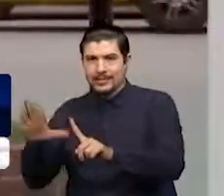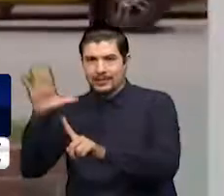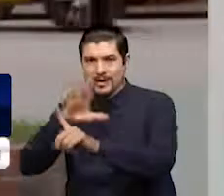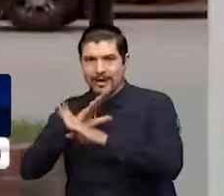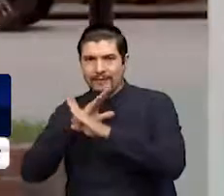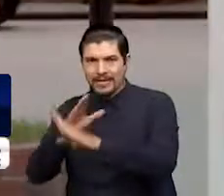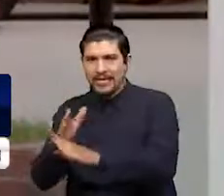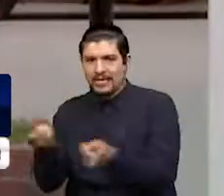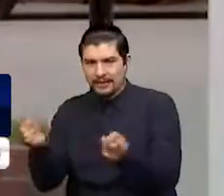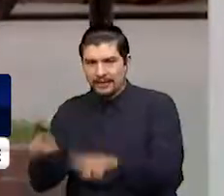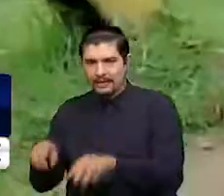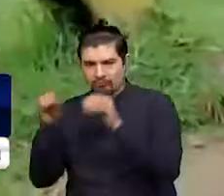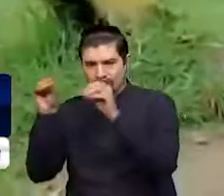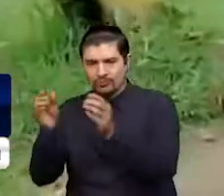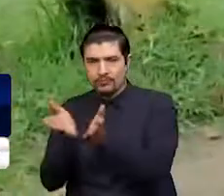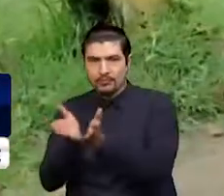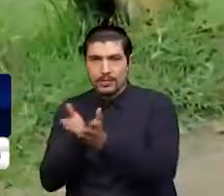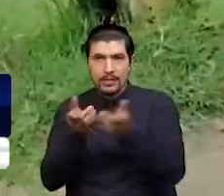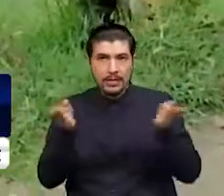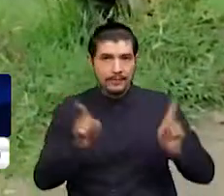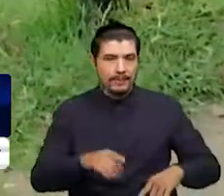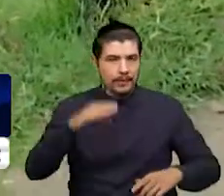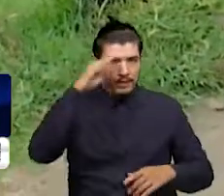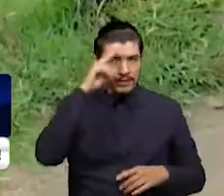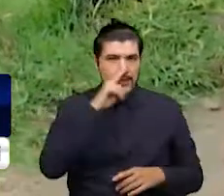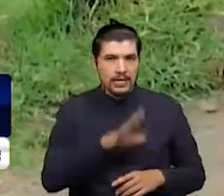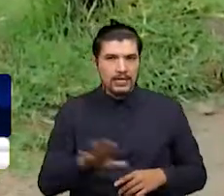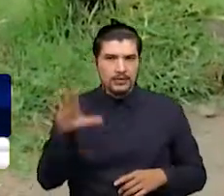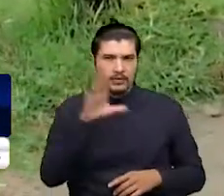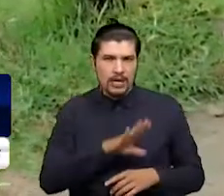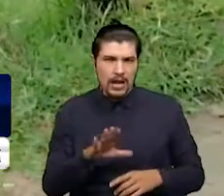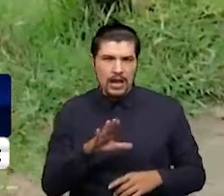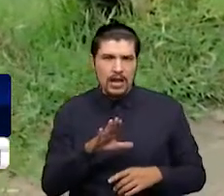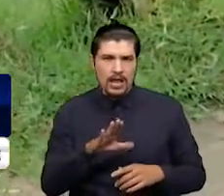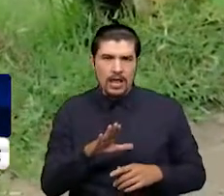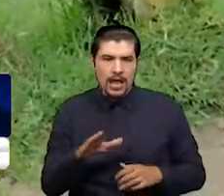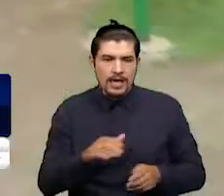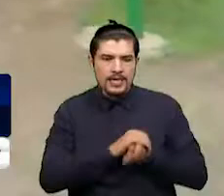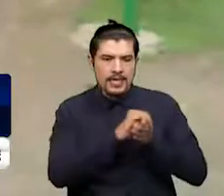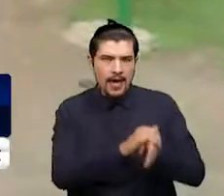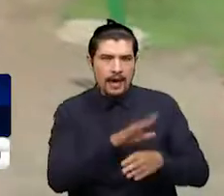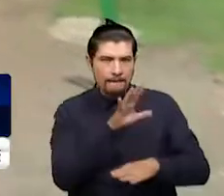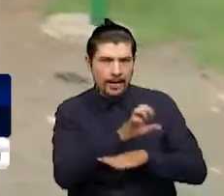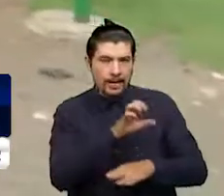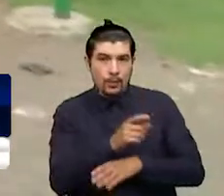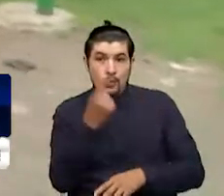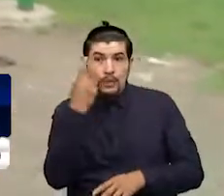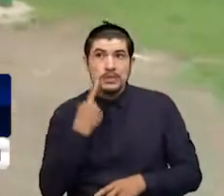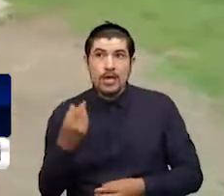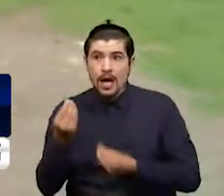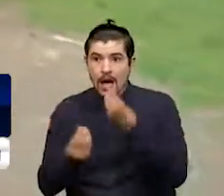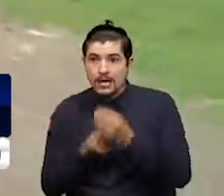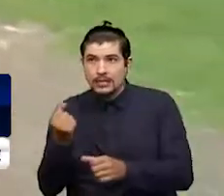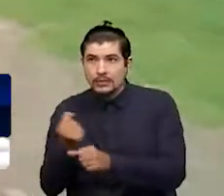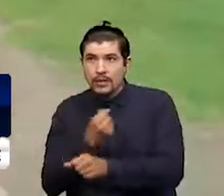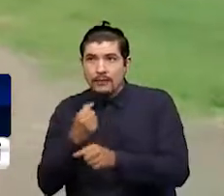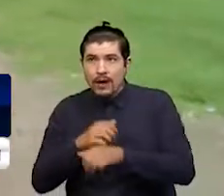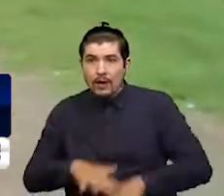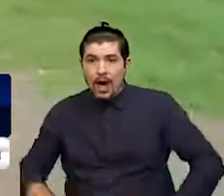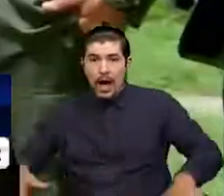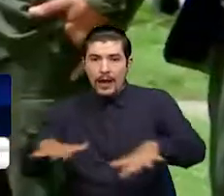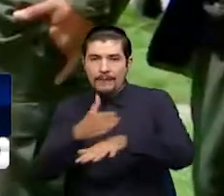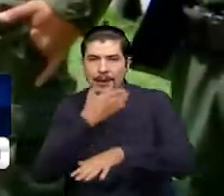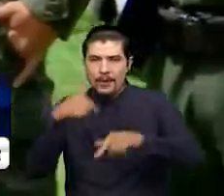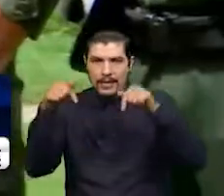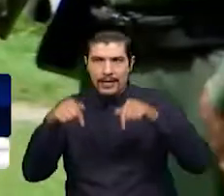Educación, Policía de Carabineros y Guías Caninos se unieron y ellos en un solo día adelantaron trabajos para mejorar este espacio que